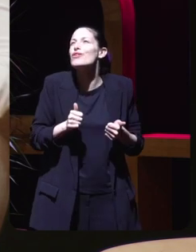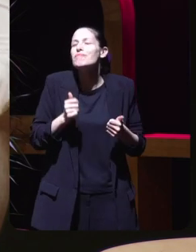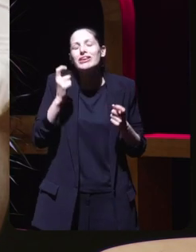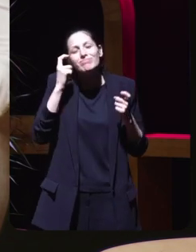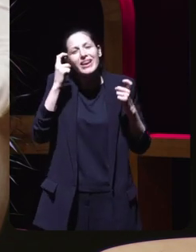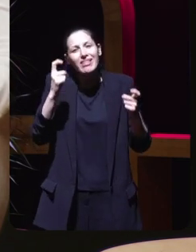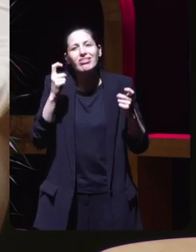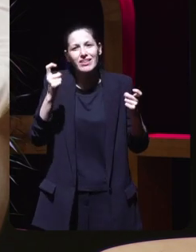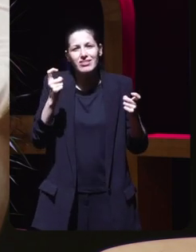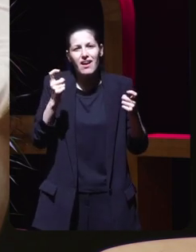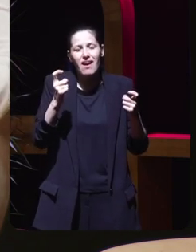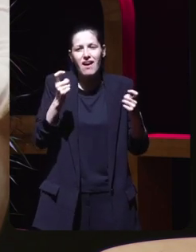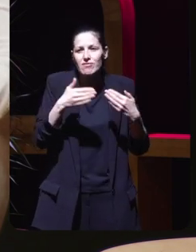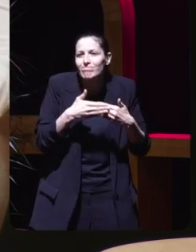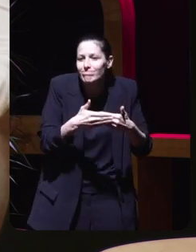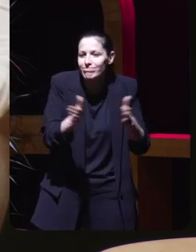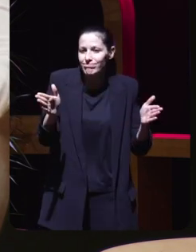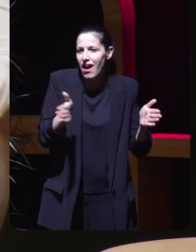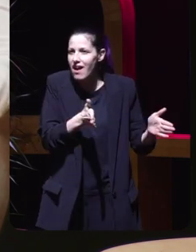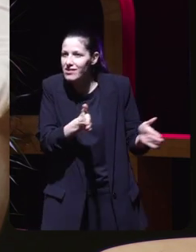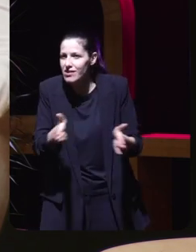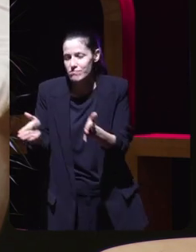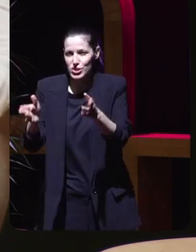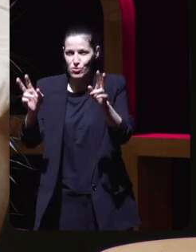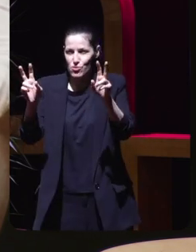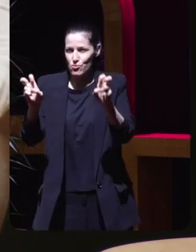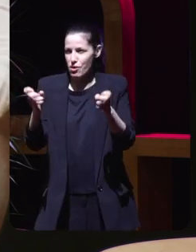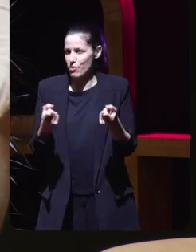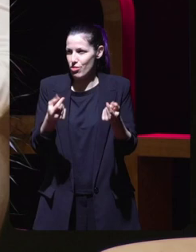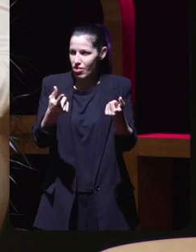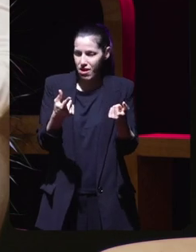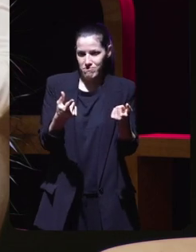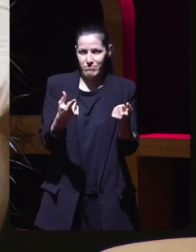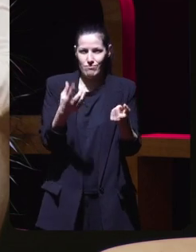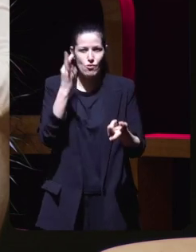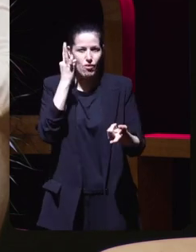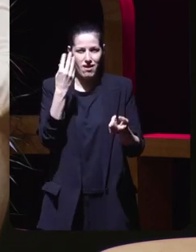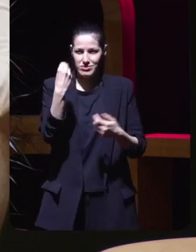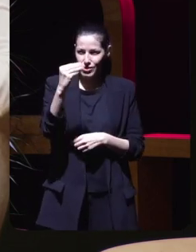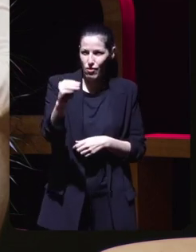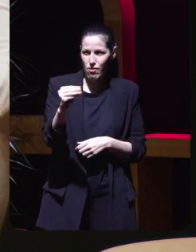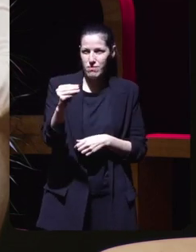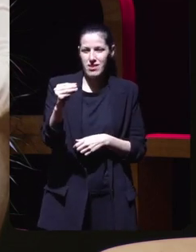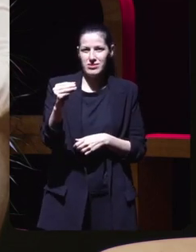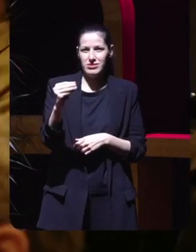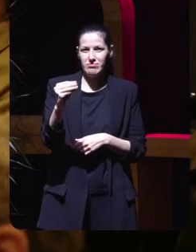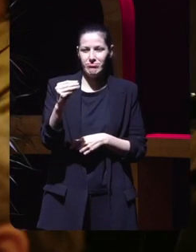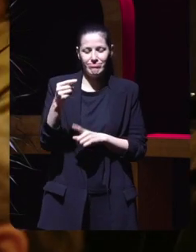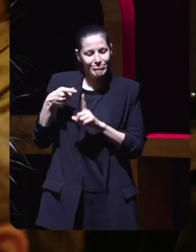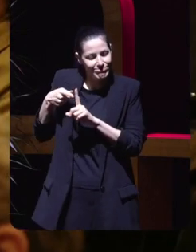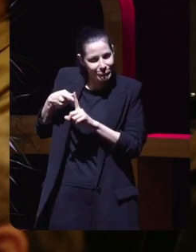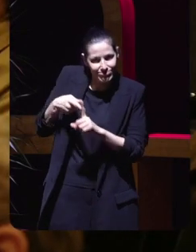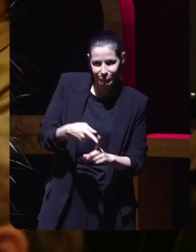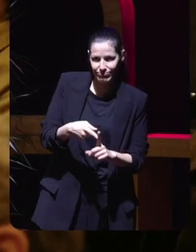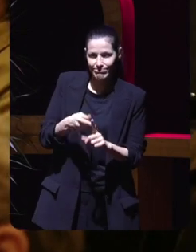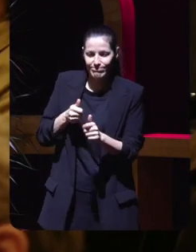abrir camino no de alguna forma también alteraciones de muelleres novas que venden ahí que vienen detrás Y que bueno también tenía